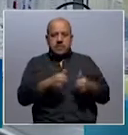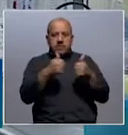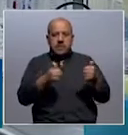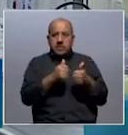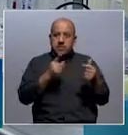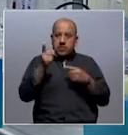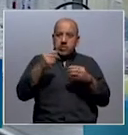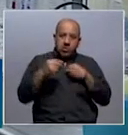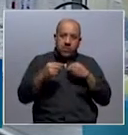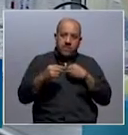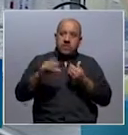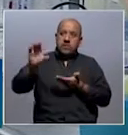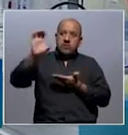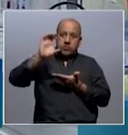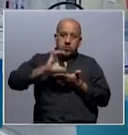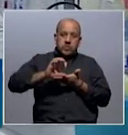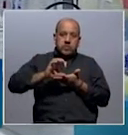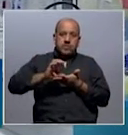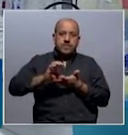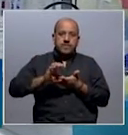ellos confiaban en nosotros